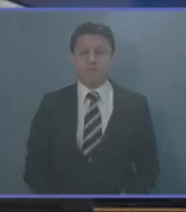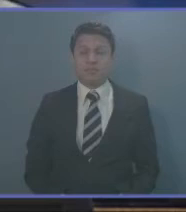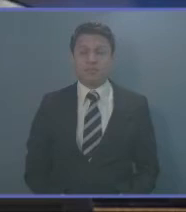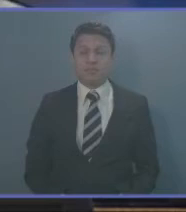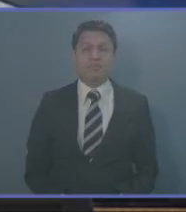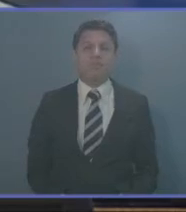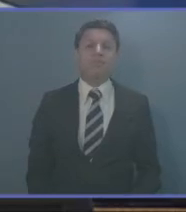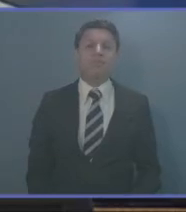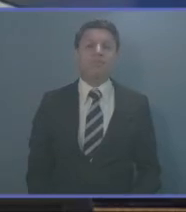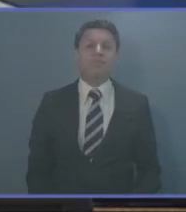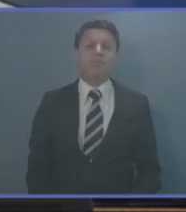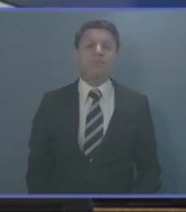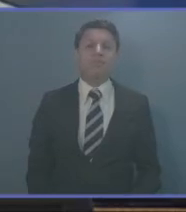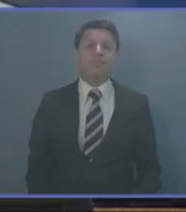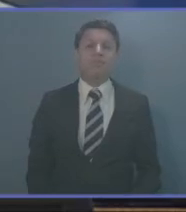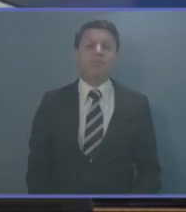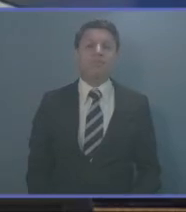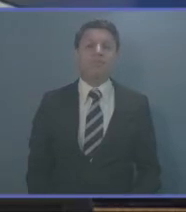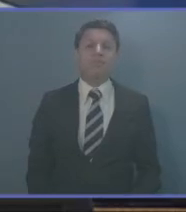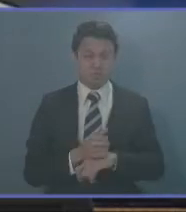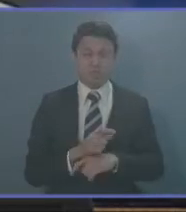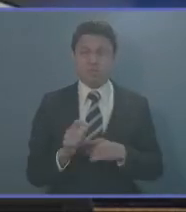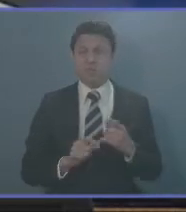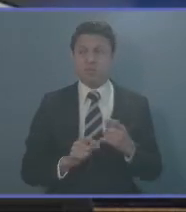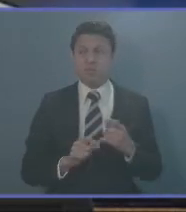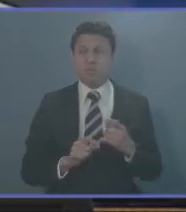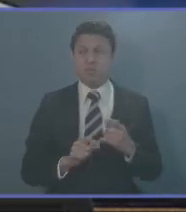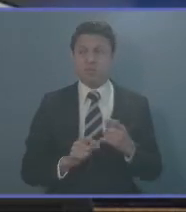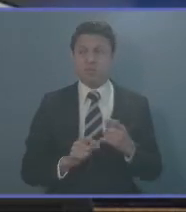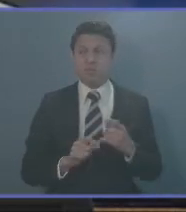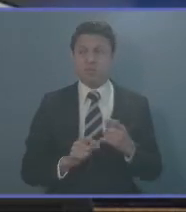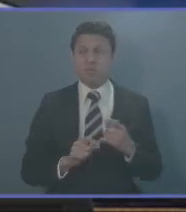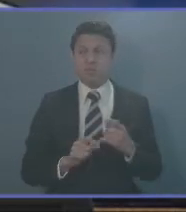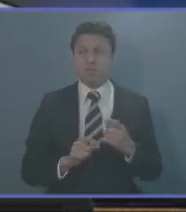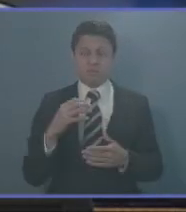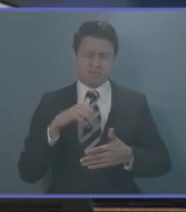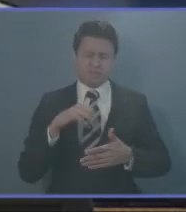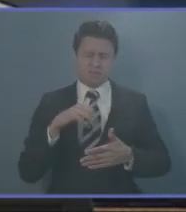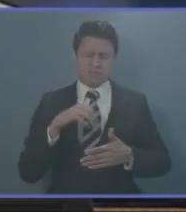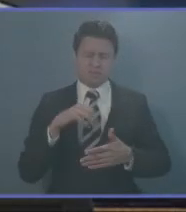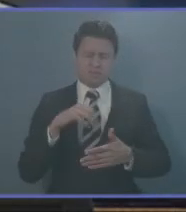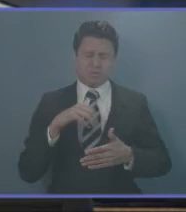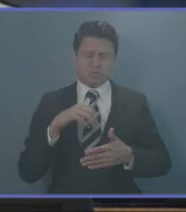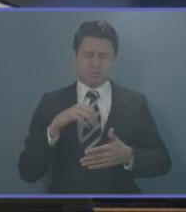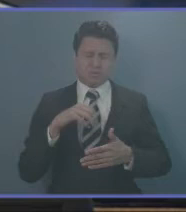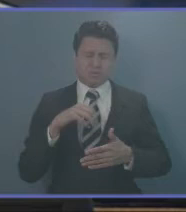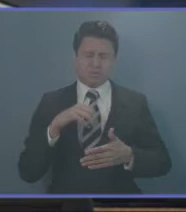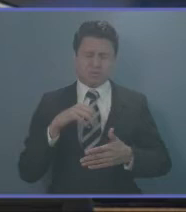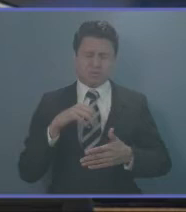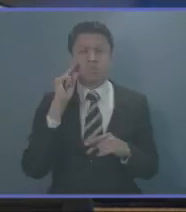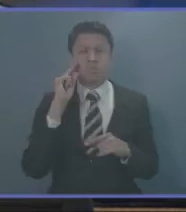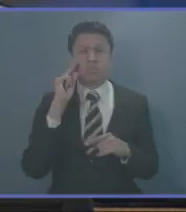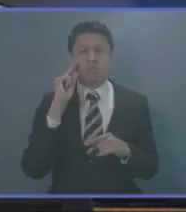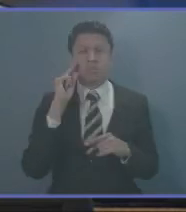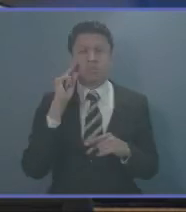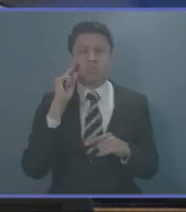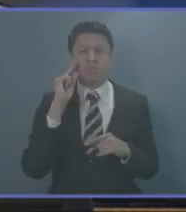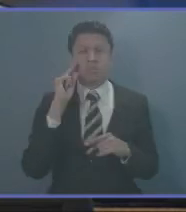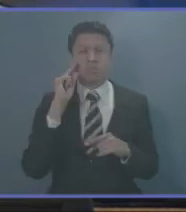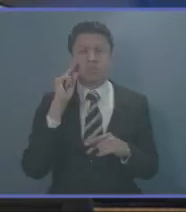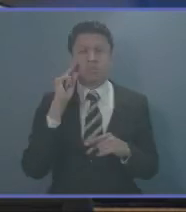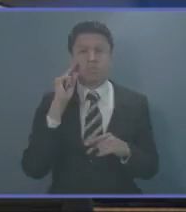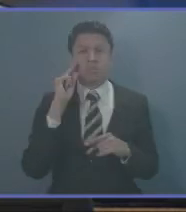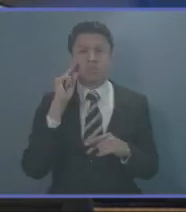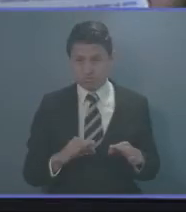cantidades enteradas se acreditarán al determinarse el impuesto al final del ejercicio de que se trate. Si en esta